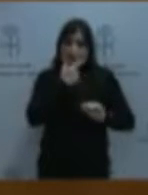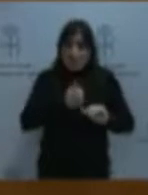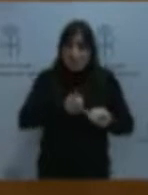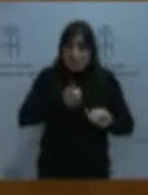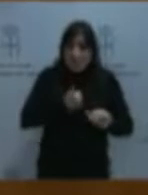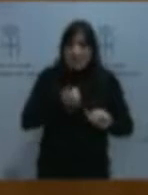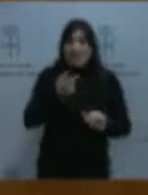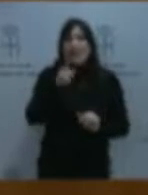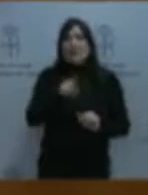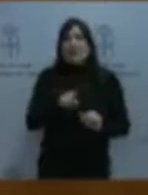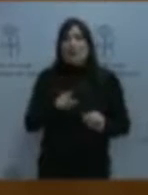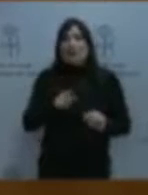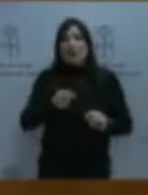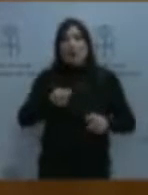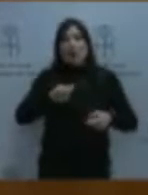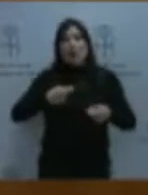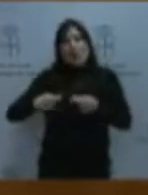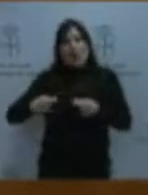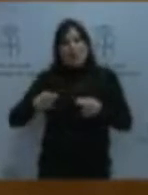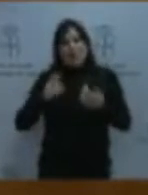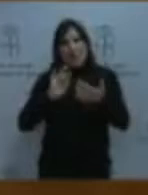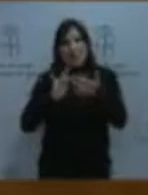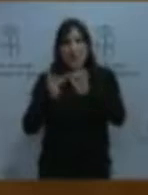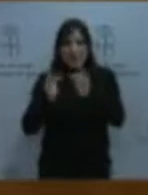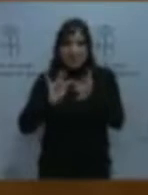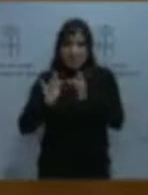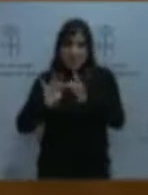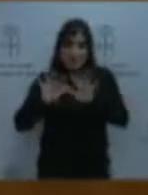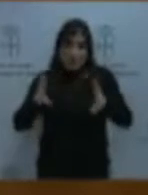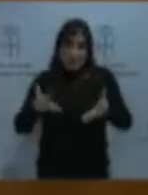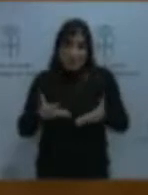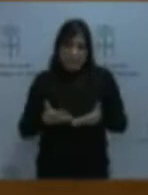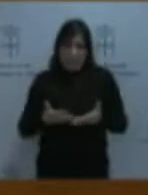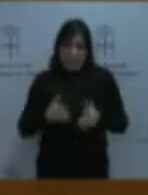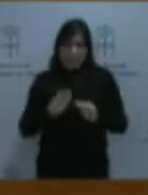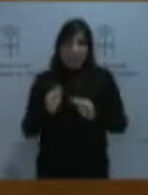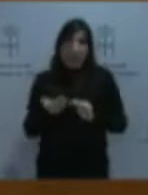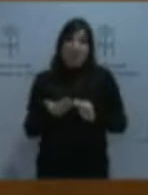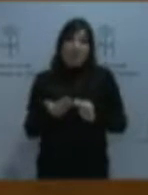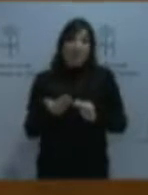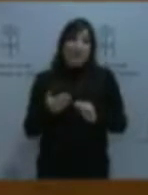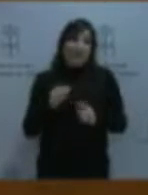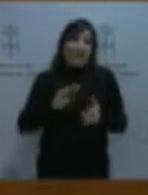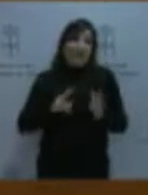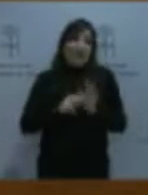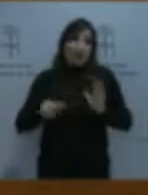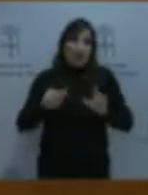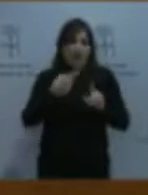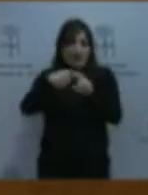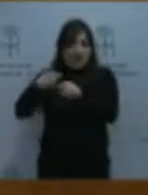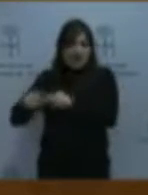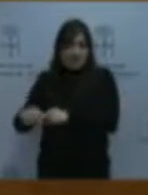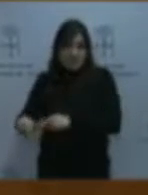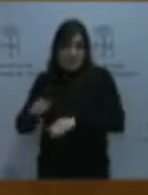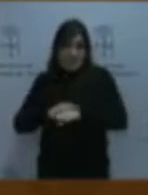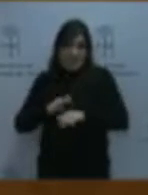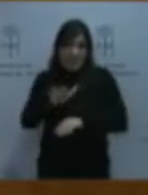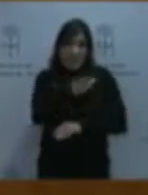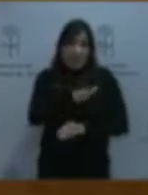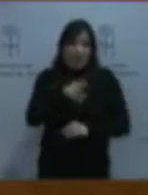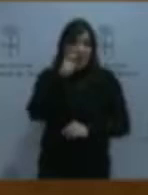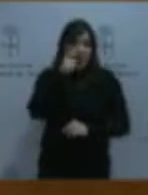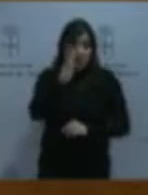de las telecomunicaciones mediante diferentes tecnologías en el medio rural. Además, proponíamos también más tiempo